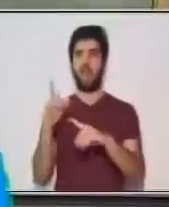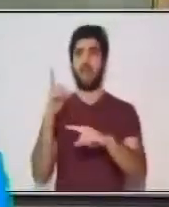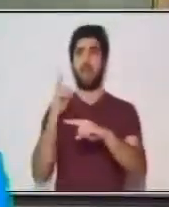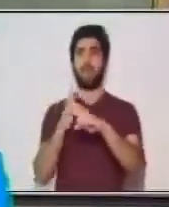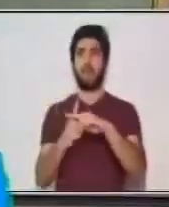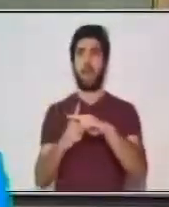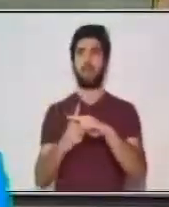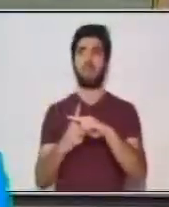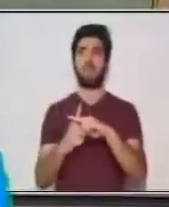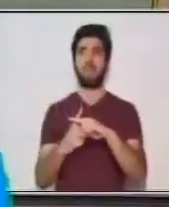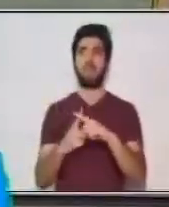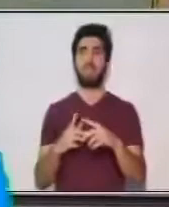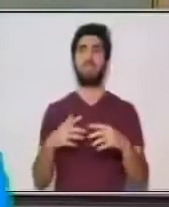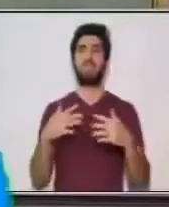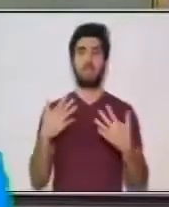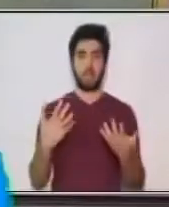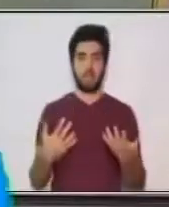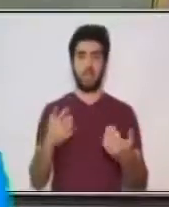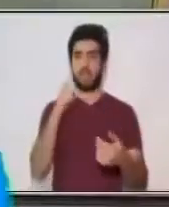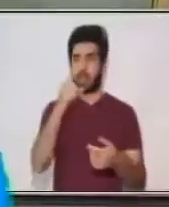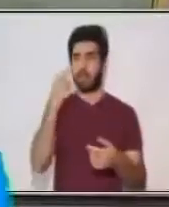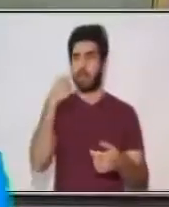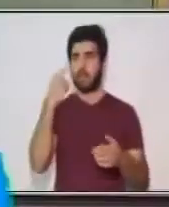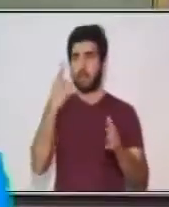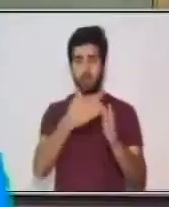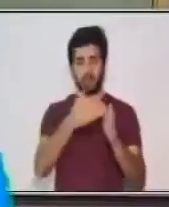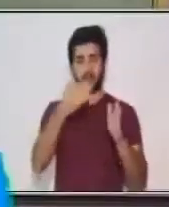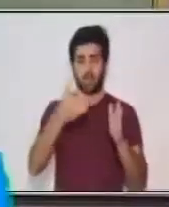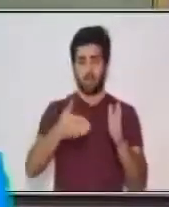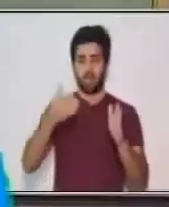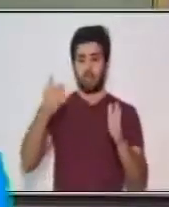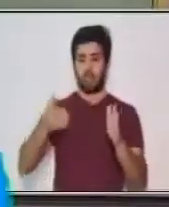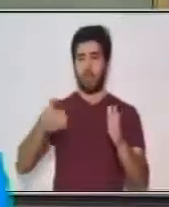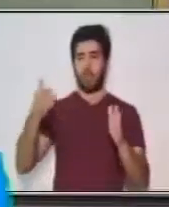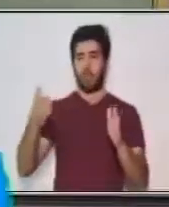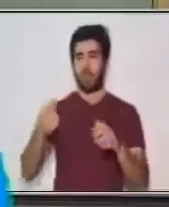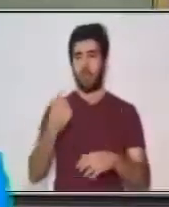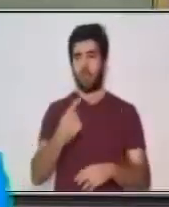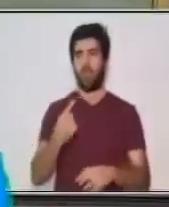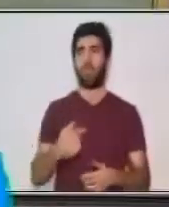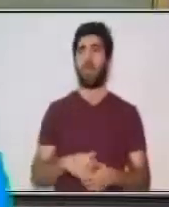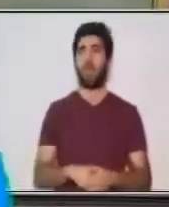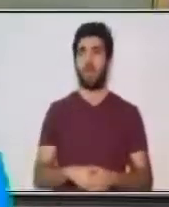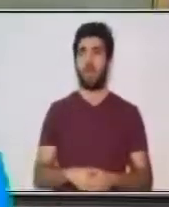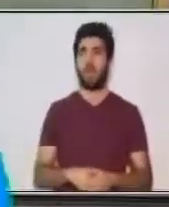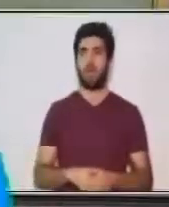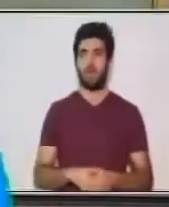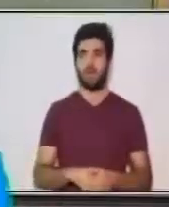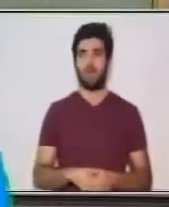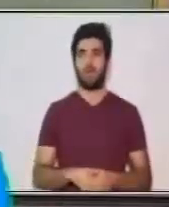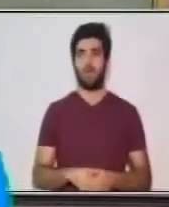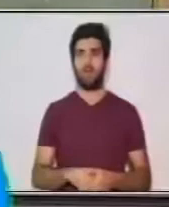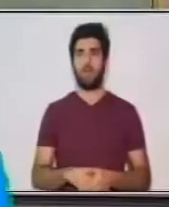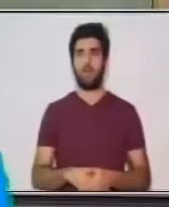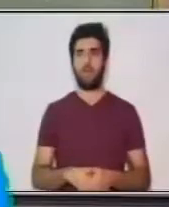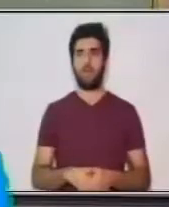ya descubrimos que ese patrón numérico aumenta en 1, sería 3.